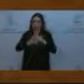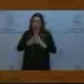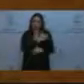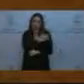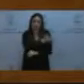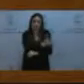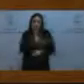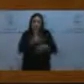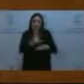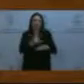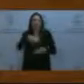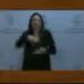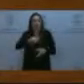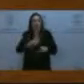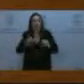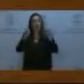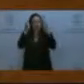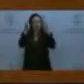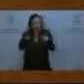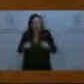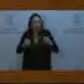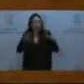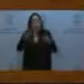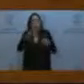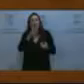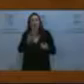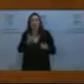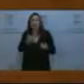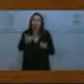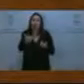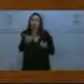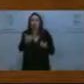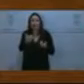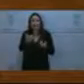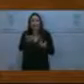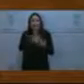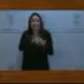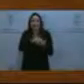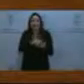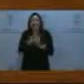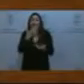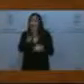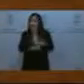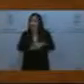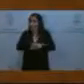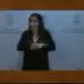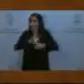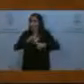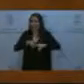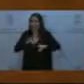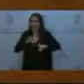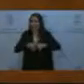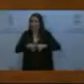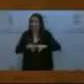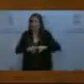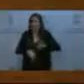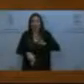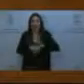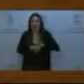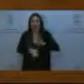y siguen apostando por un futuro incierto, si el Gobierno del Principado sigue echando balones